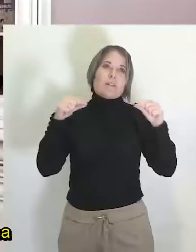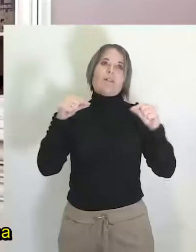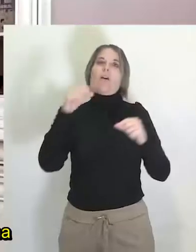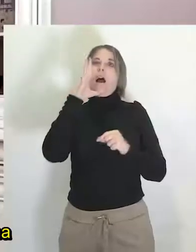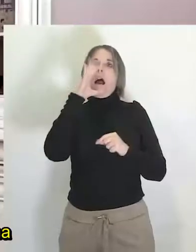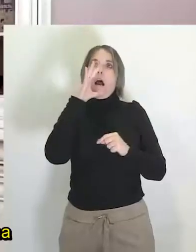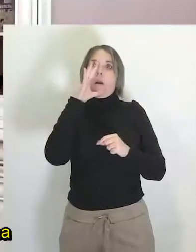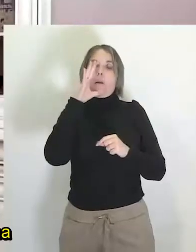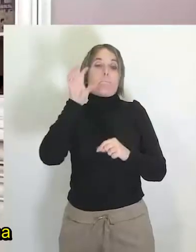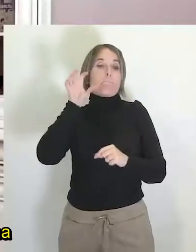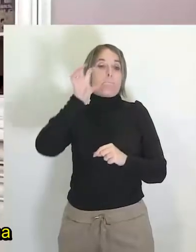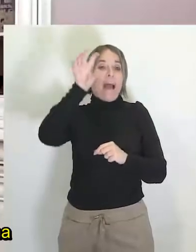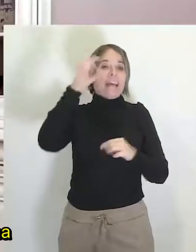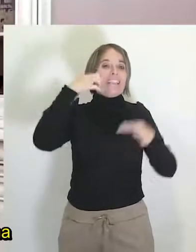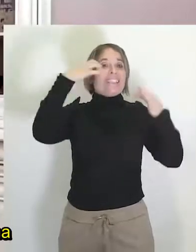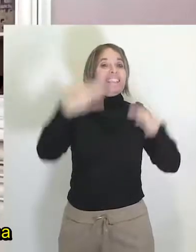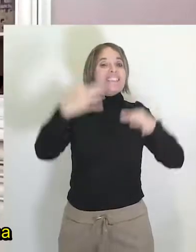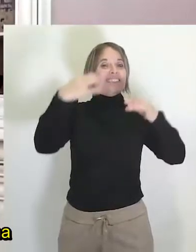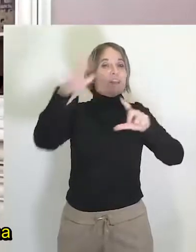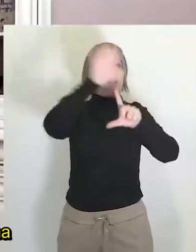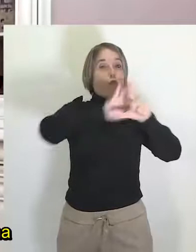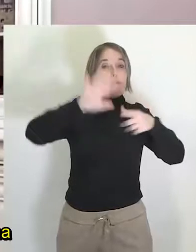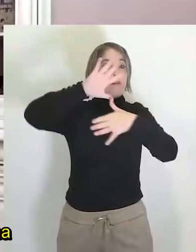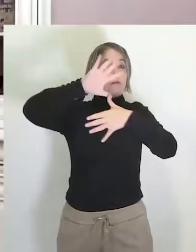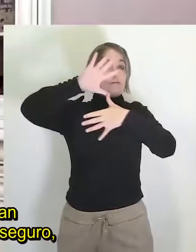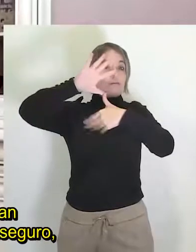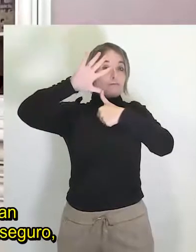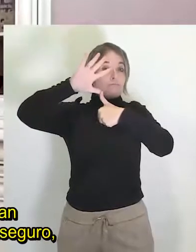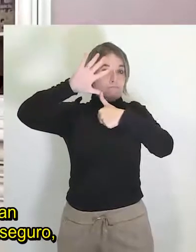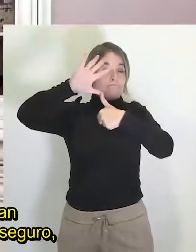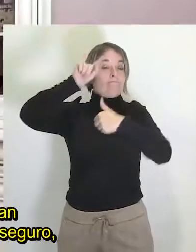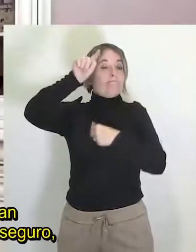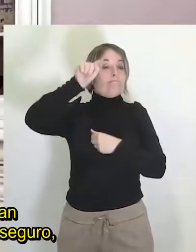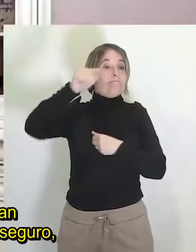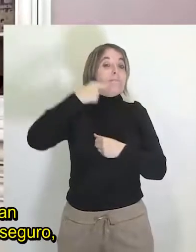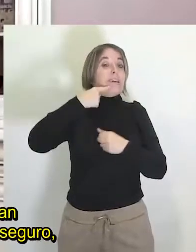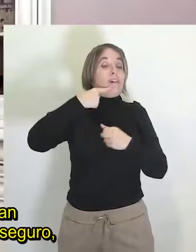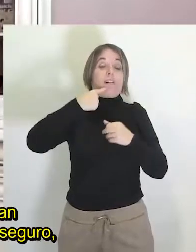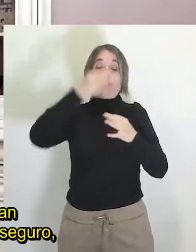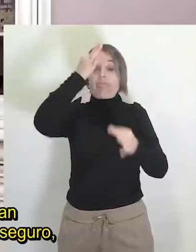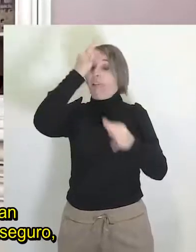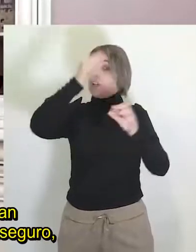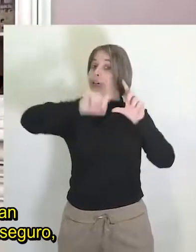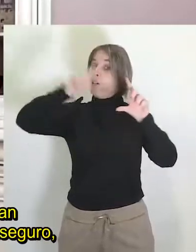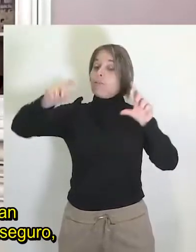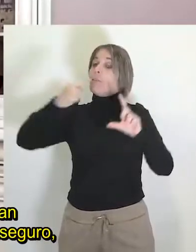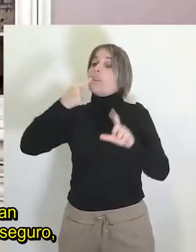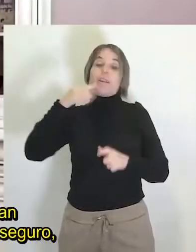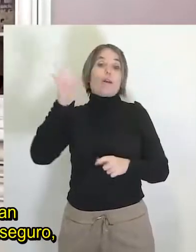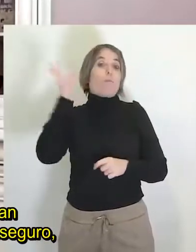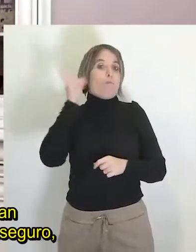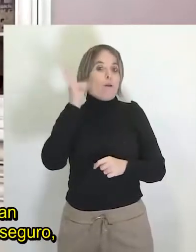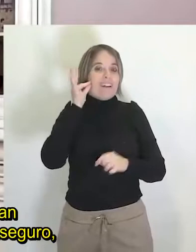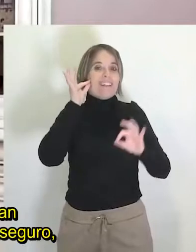que estaba catalogado como el país más seguro de la región centroamericana, y en cambio los datos indican que para para